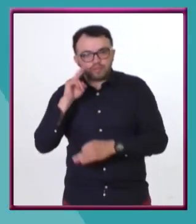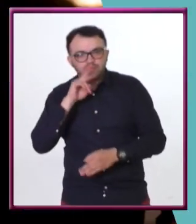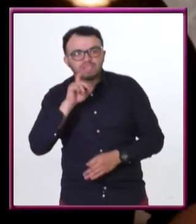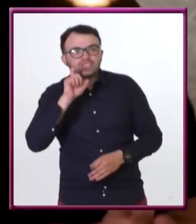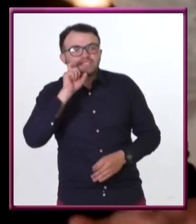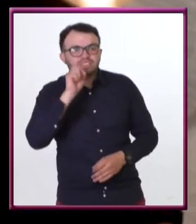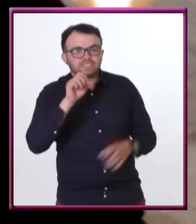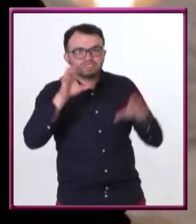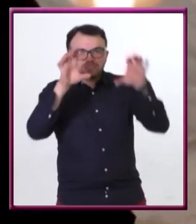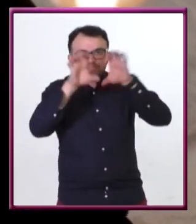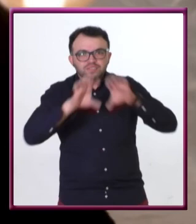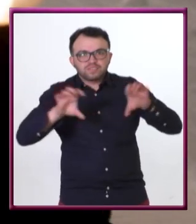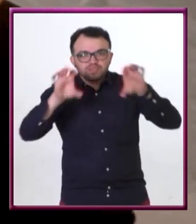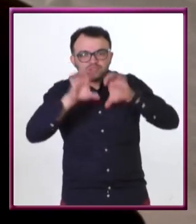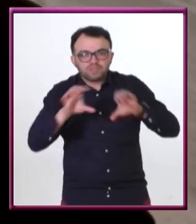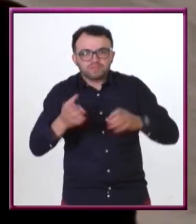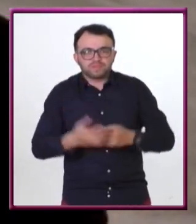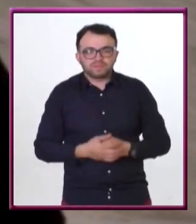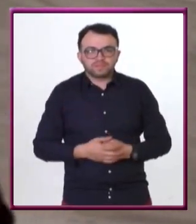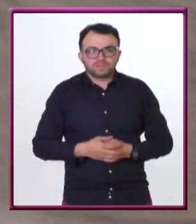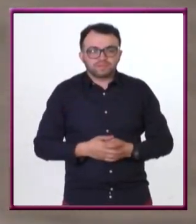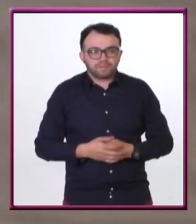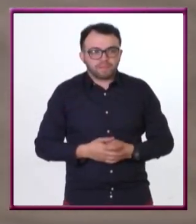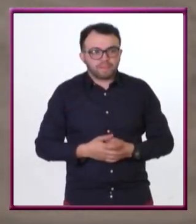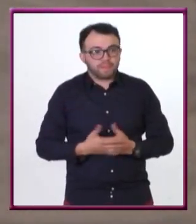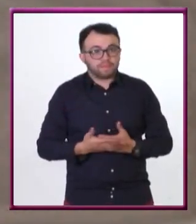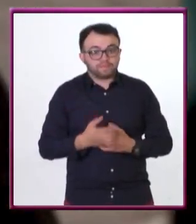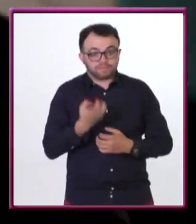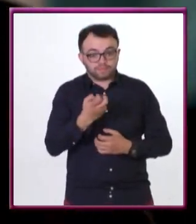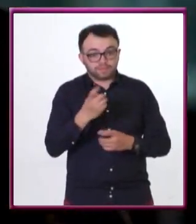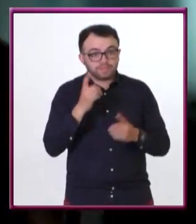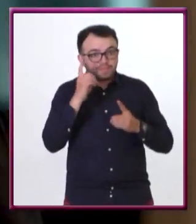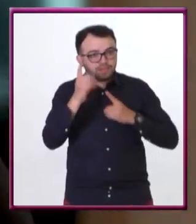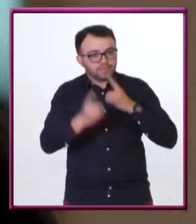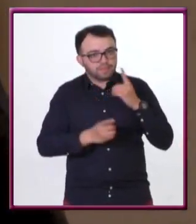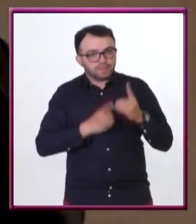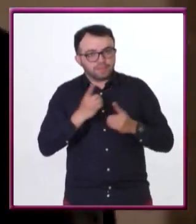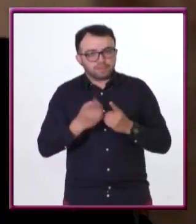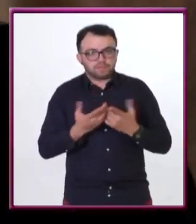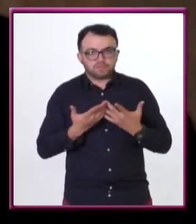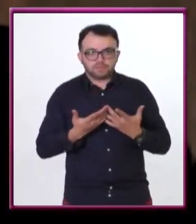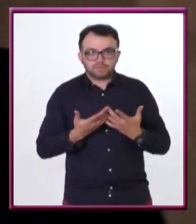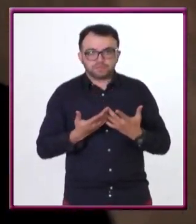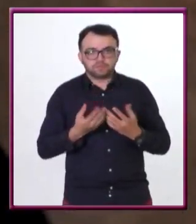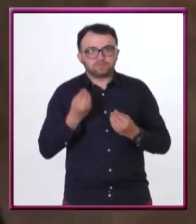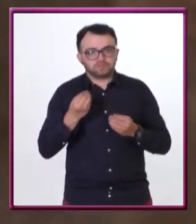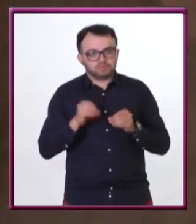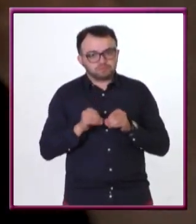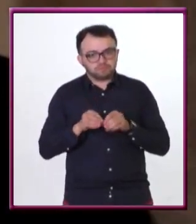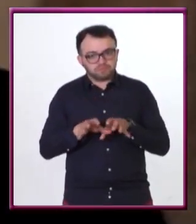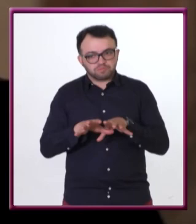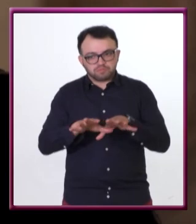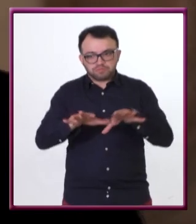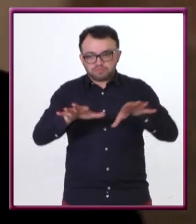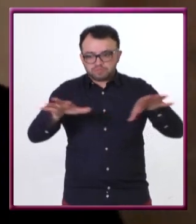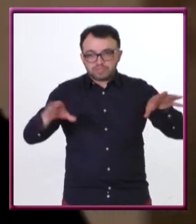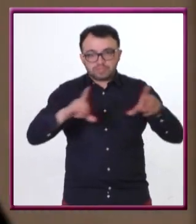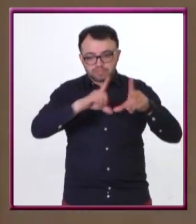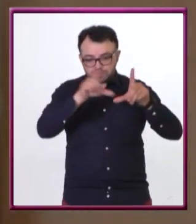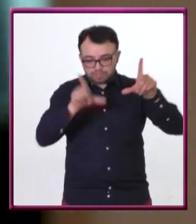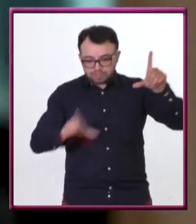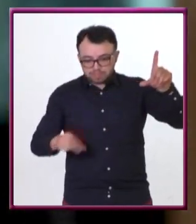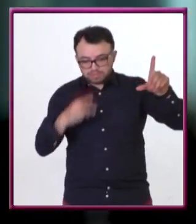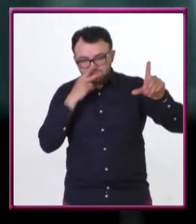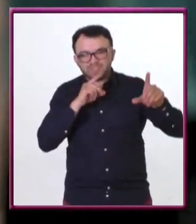computadora. Entonces, este deporte ciencia se ha ganado su prestigio a pulso. Se hizo popular en este continente después de que